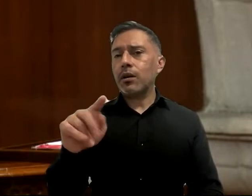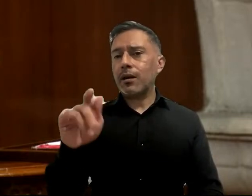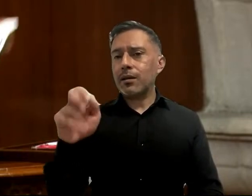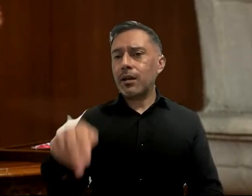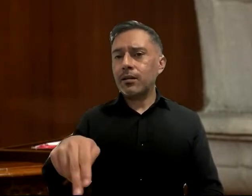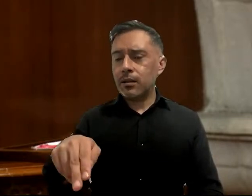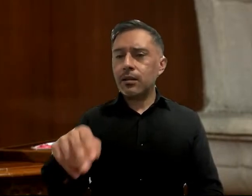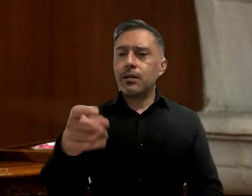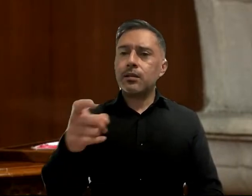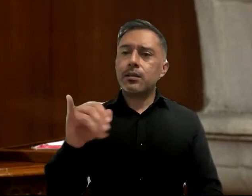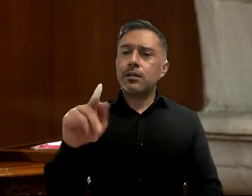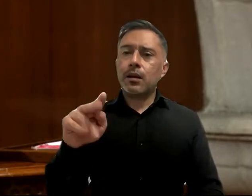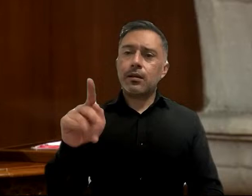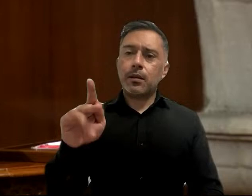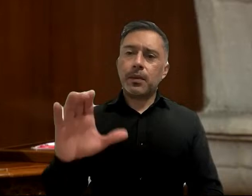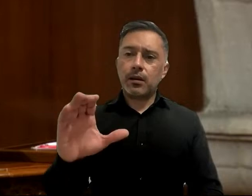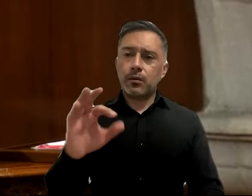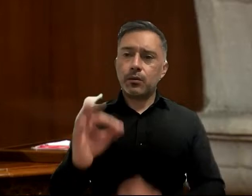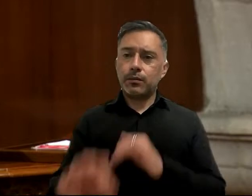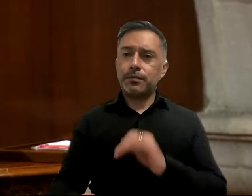y Sinacantepec.